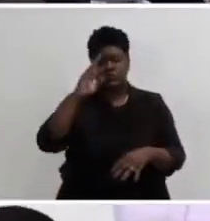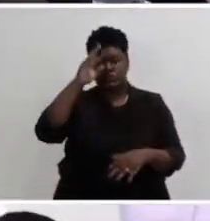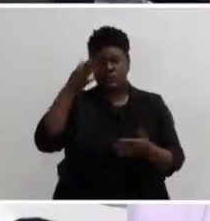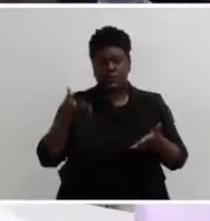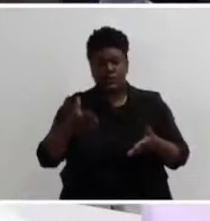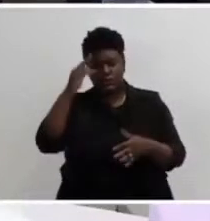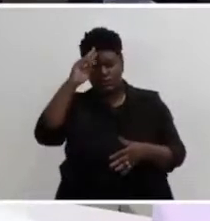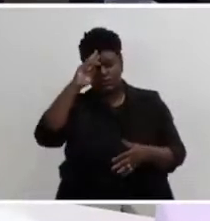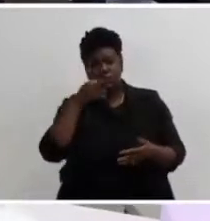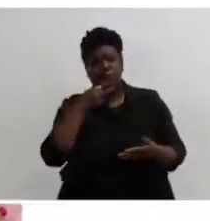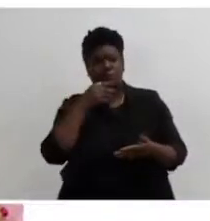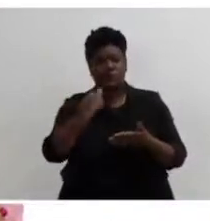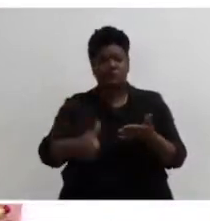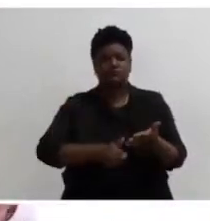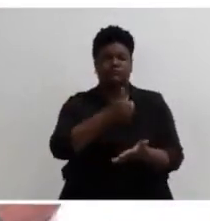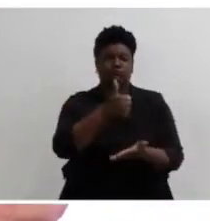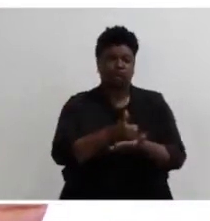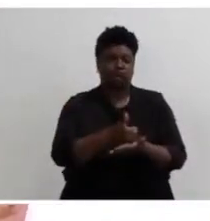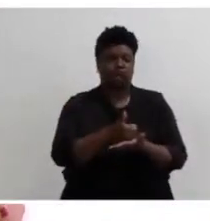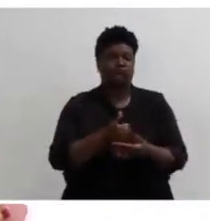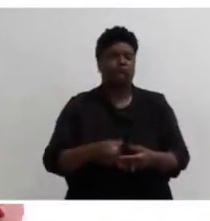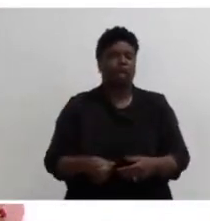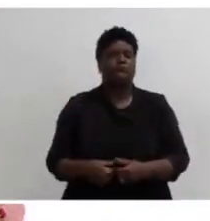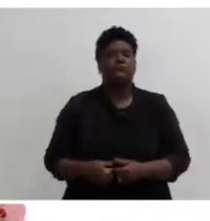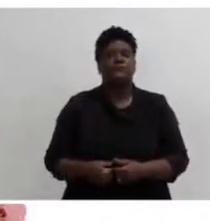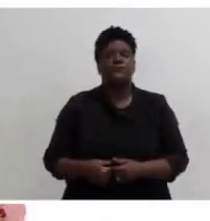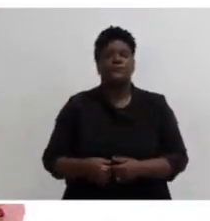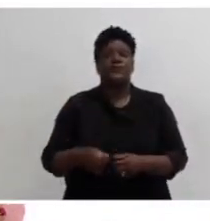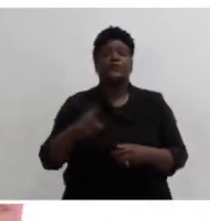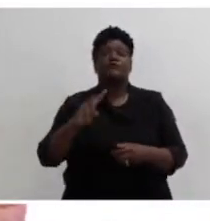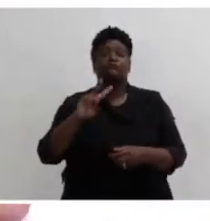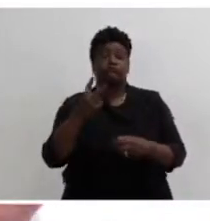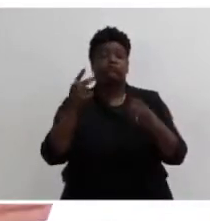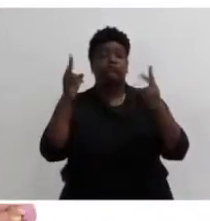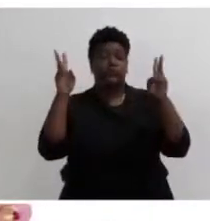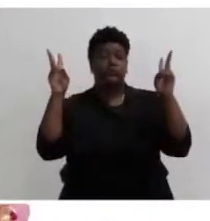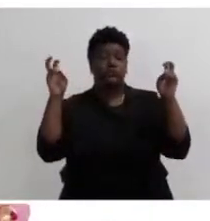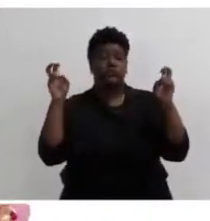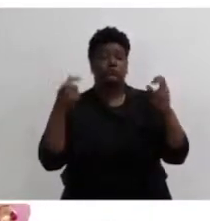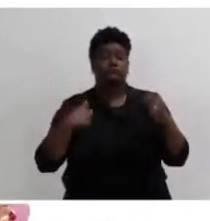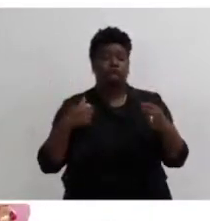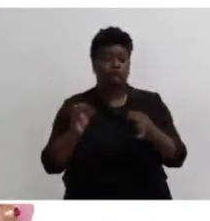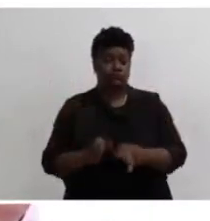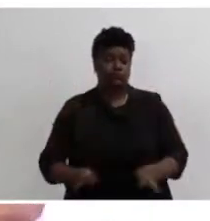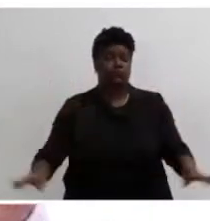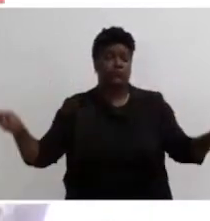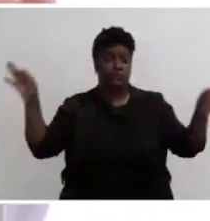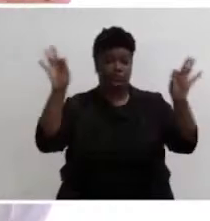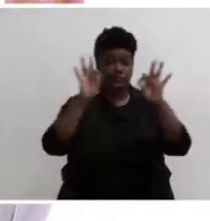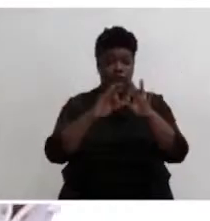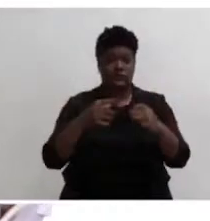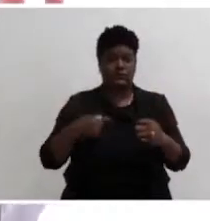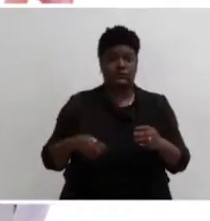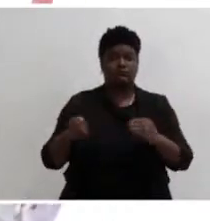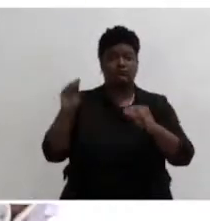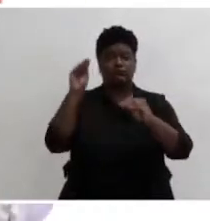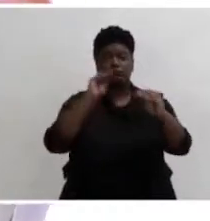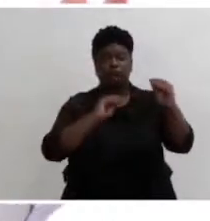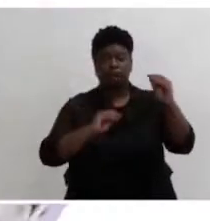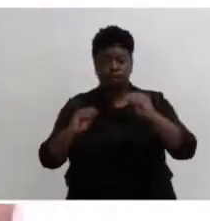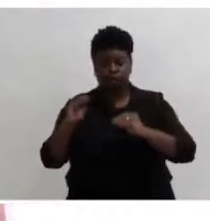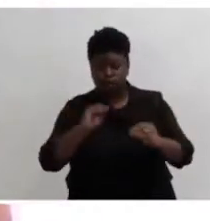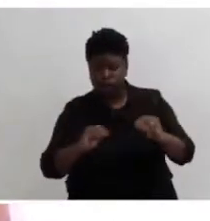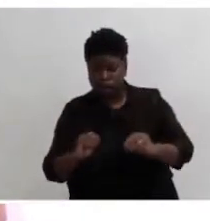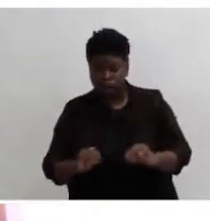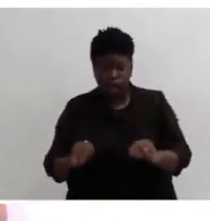temas que nos interesaban, el que tomé y otro sobre ensamblaje y empaque que se estaba llevando a